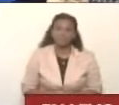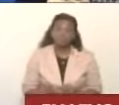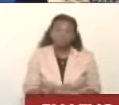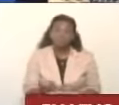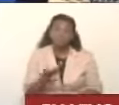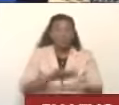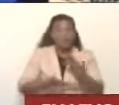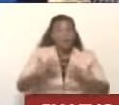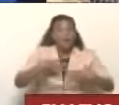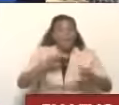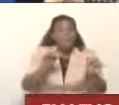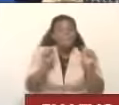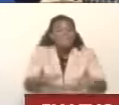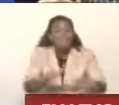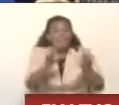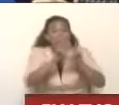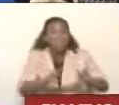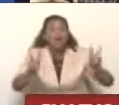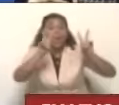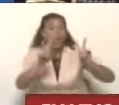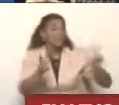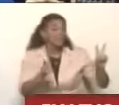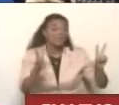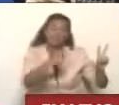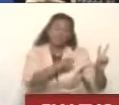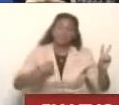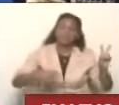Tenemos los mismos valores.